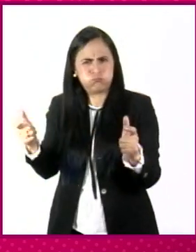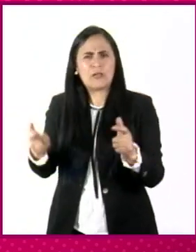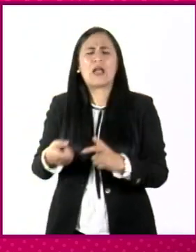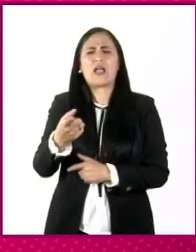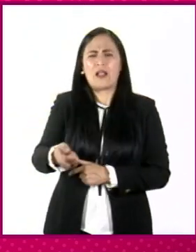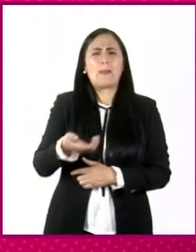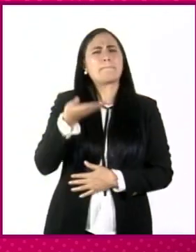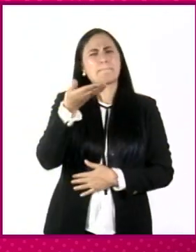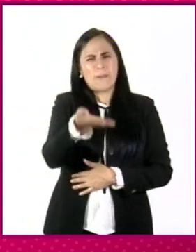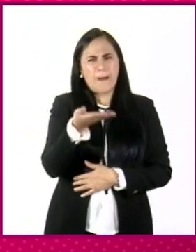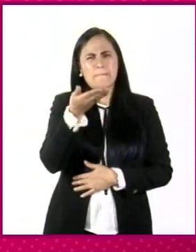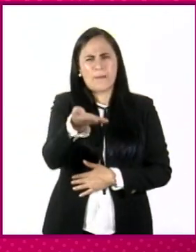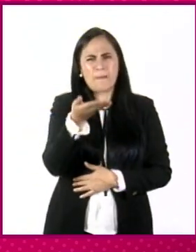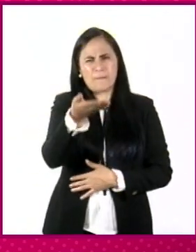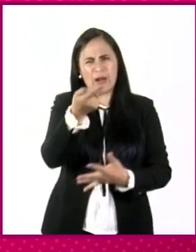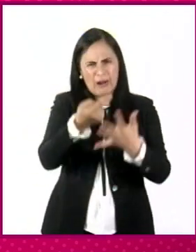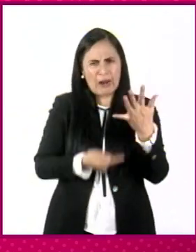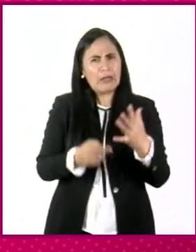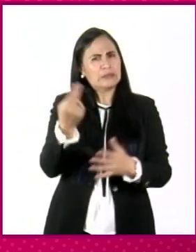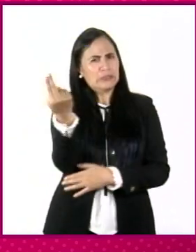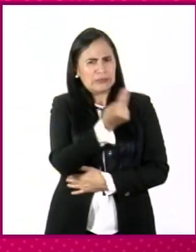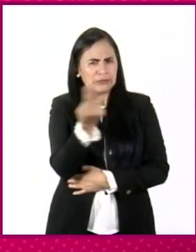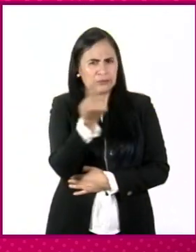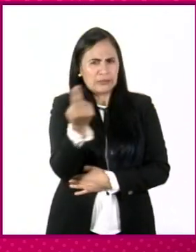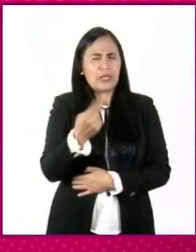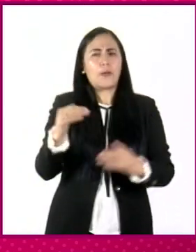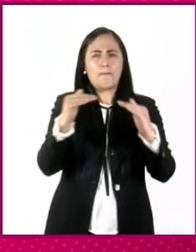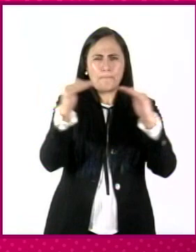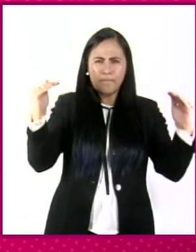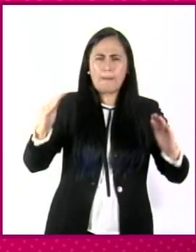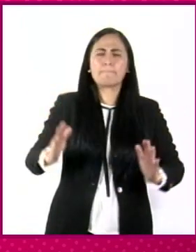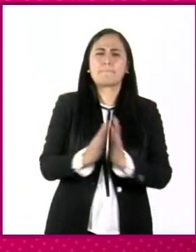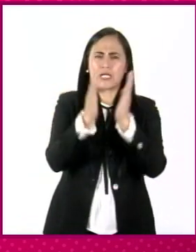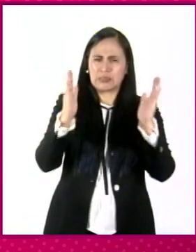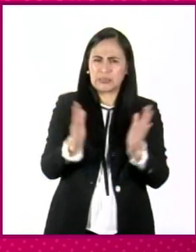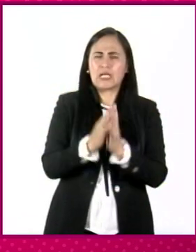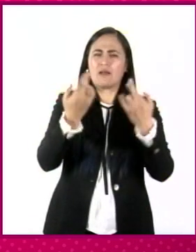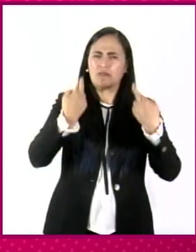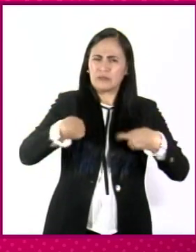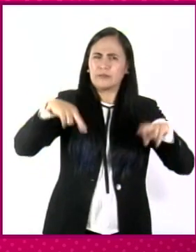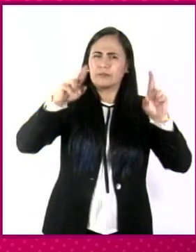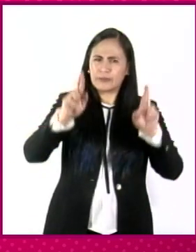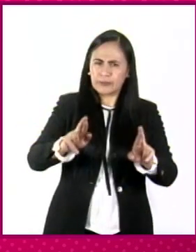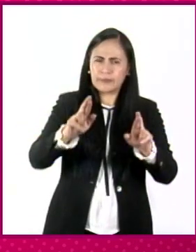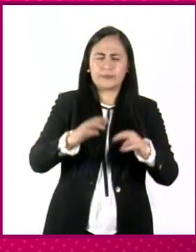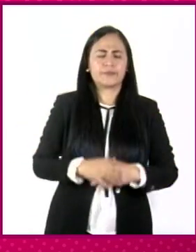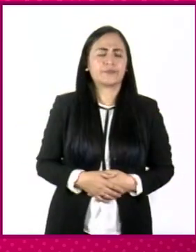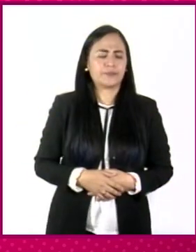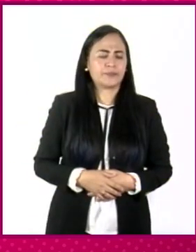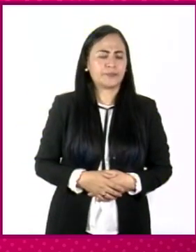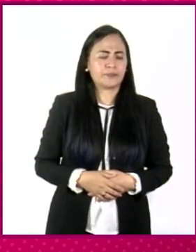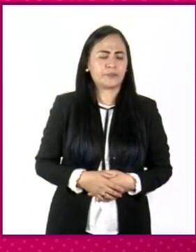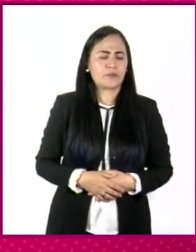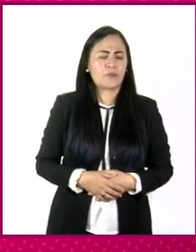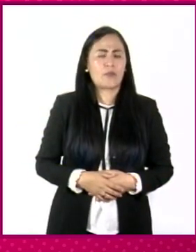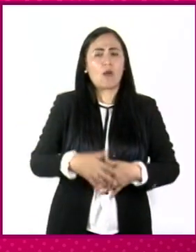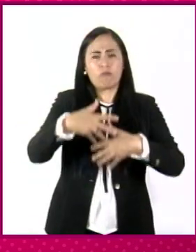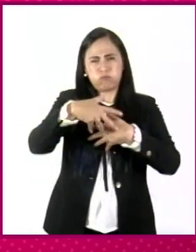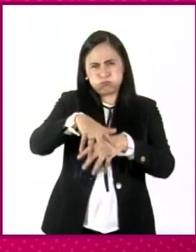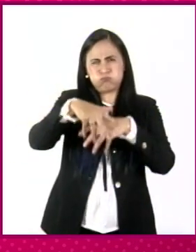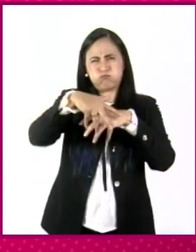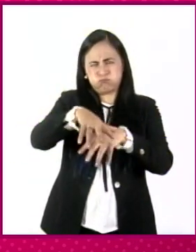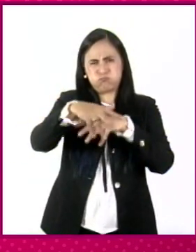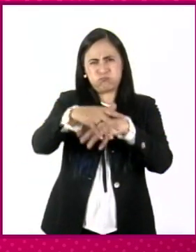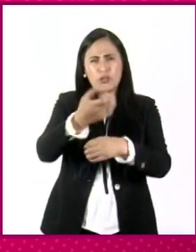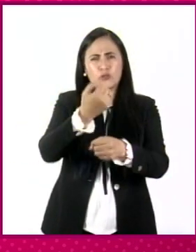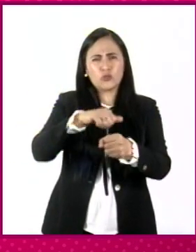de esta democracia representativa. Es decir, los movimientos sociales, que muchos de ellos son conformados